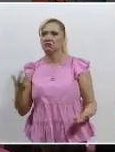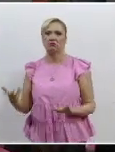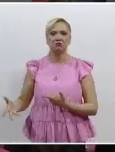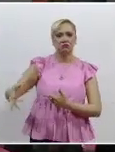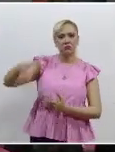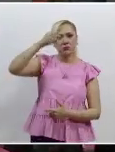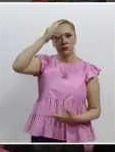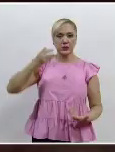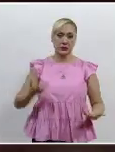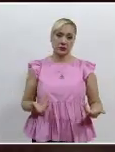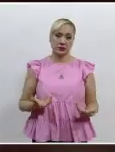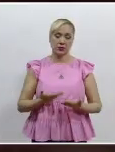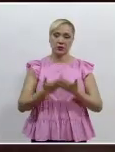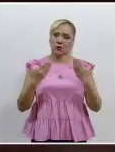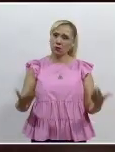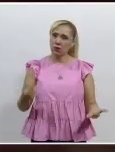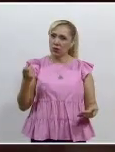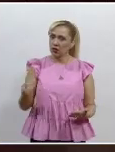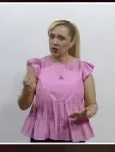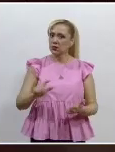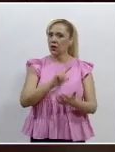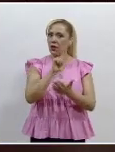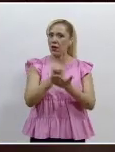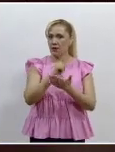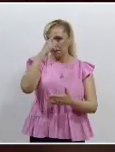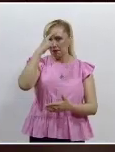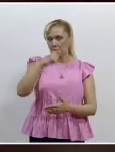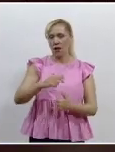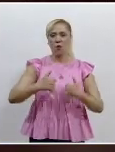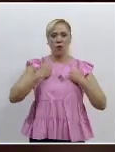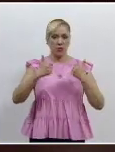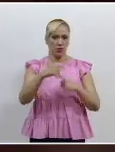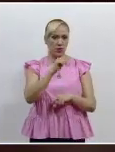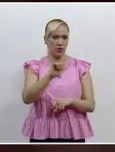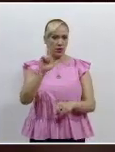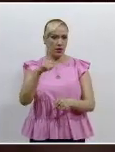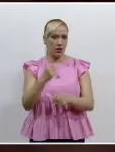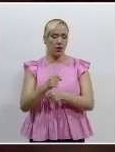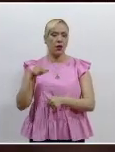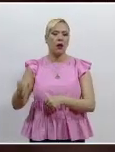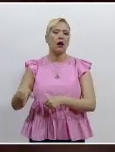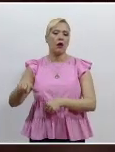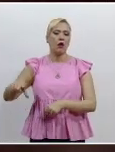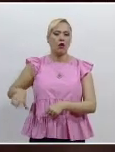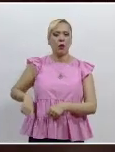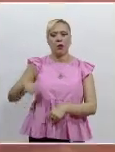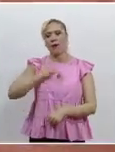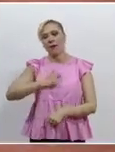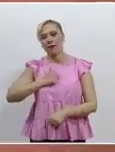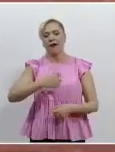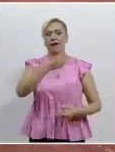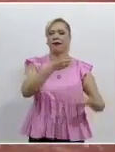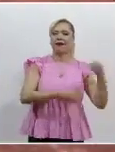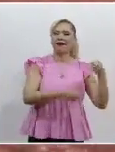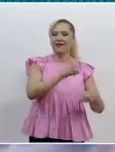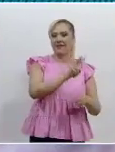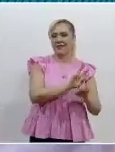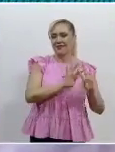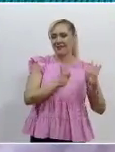sobre justicia para adolescentes, impulsado por el Consejo de la Judicatura Federal y el Gobierno de Canadá, señalaron